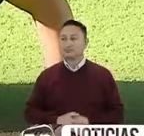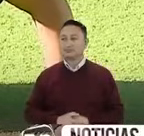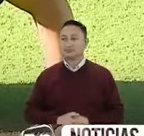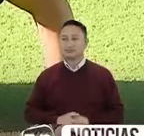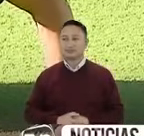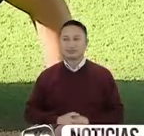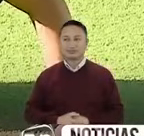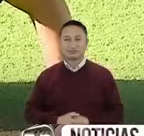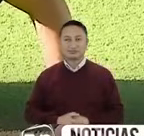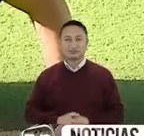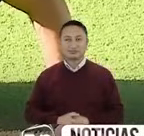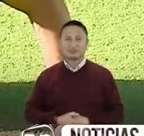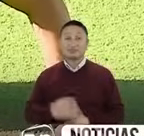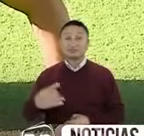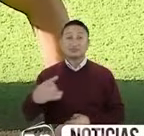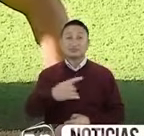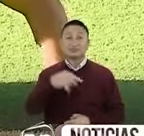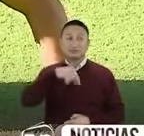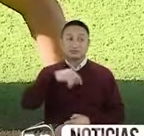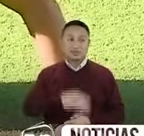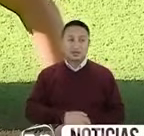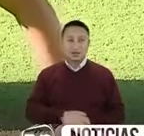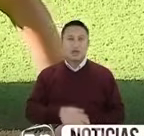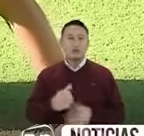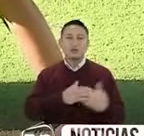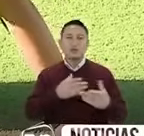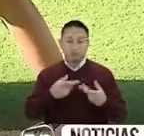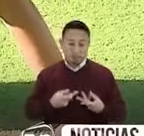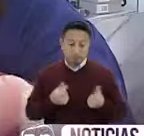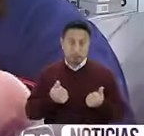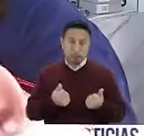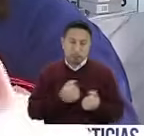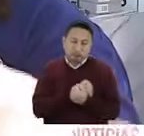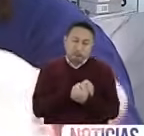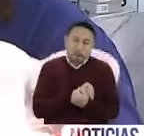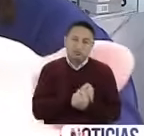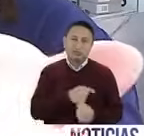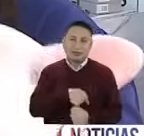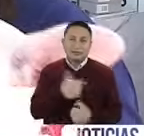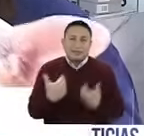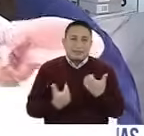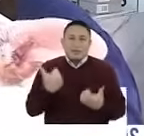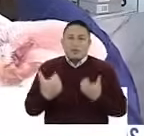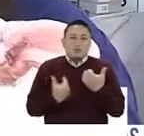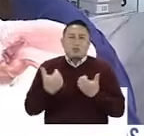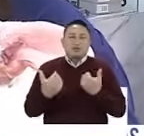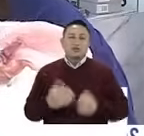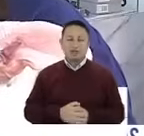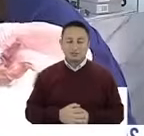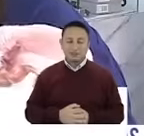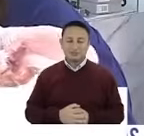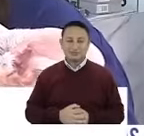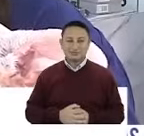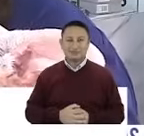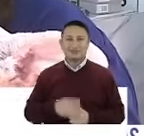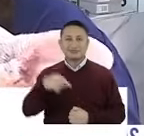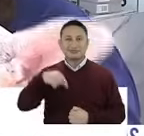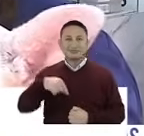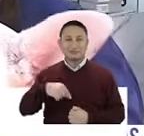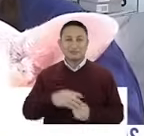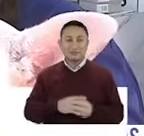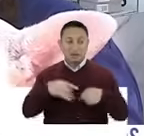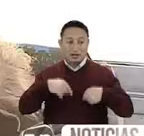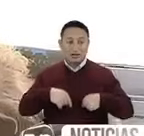de retribuirles el cariño que les dan. Nos llenan de emociones y están menos tiempo que nosotros en la tierra, así